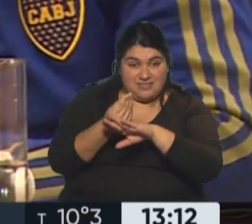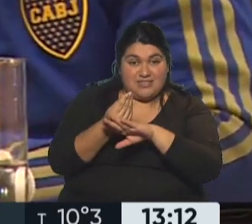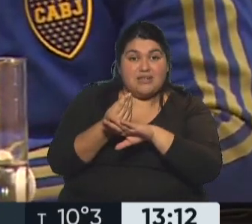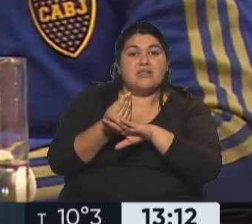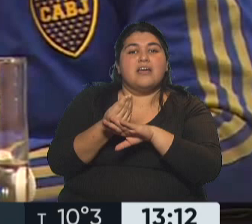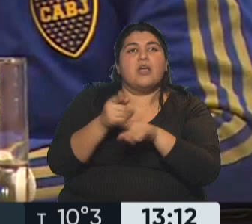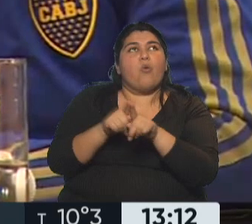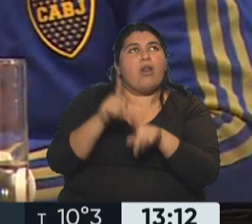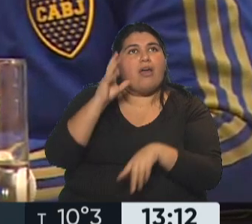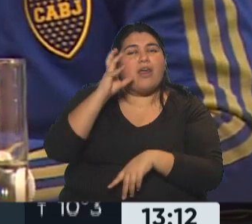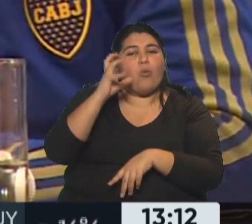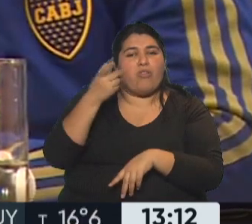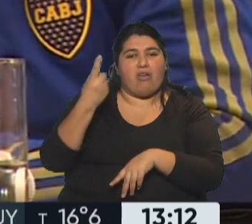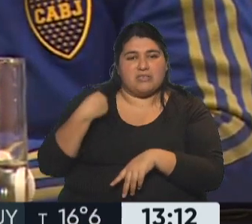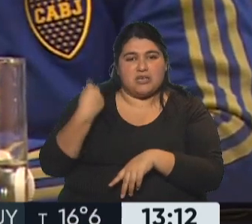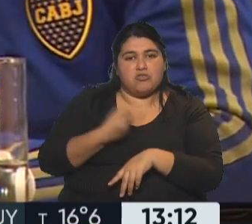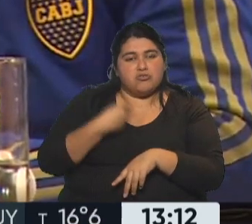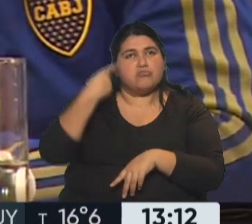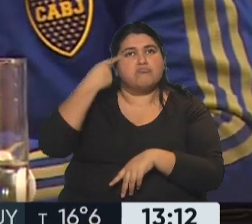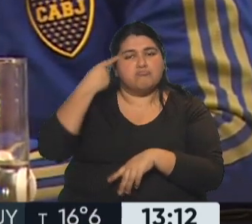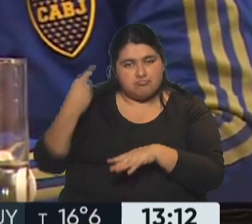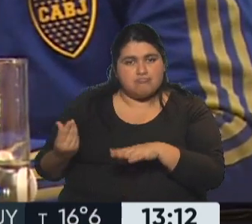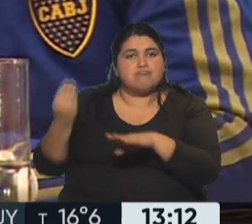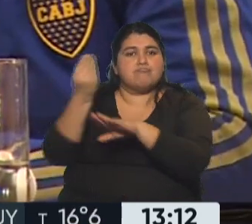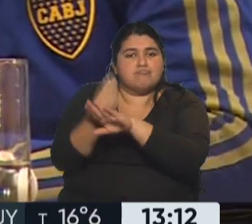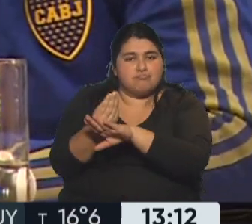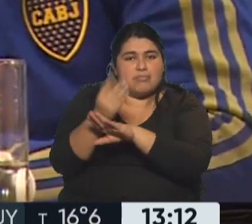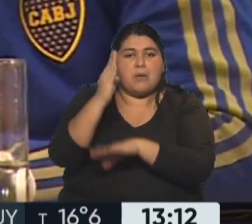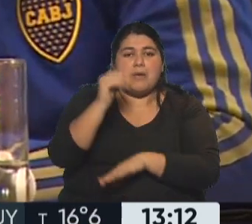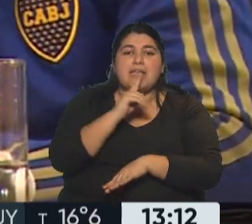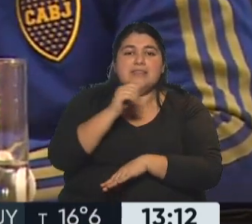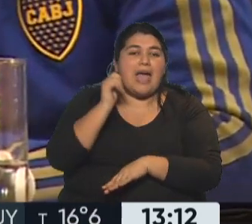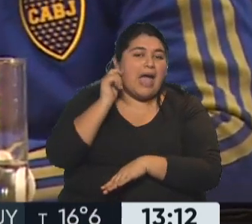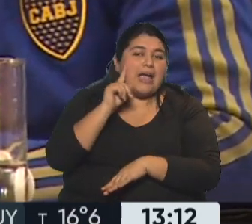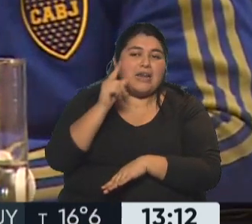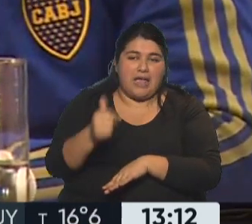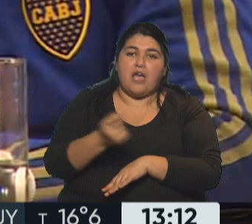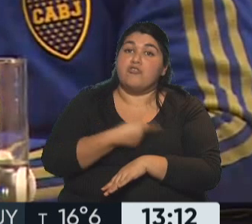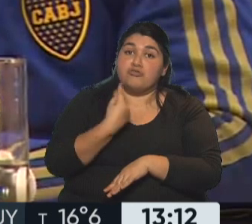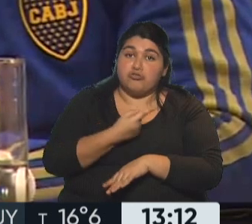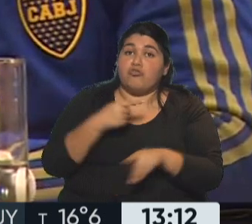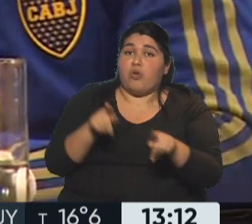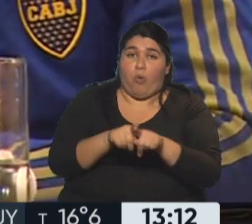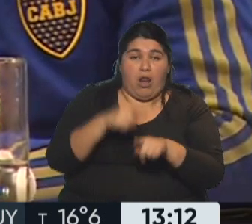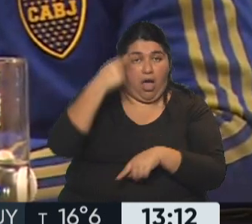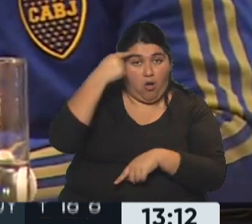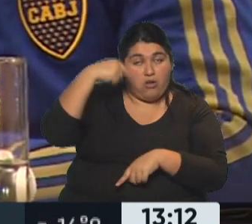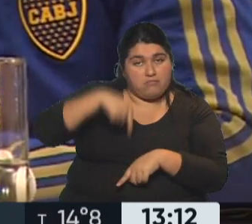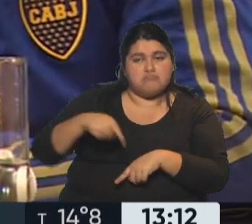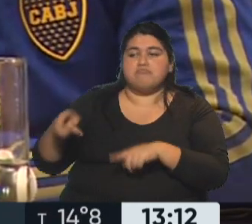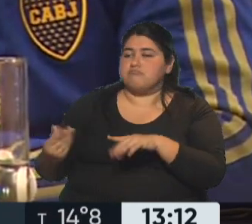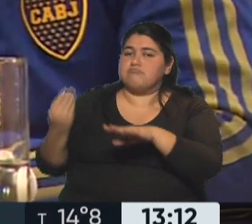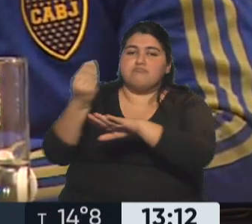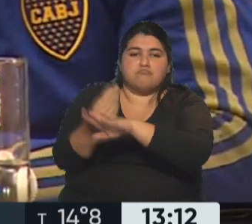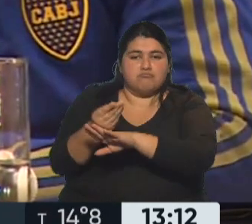como si fuera ayer, estábamos convencidos con la llegada de Sebastián Bataglia, hoy estamos convencidísimos de que ellos tienen